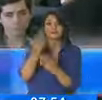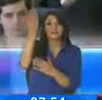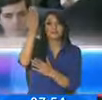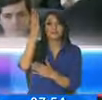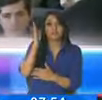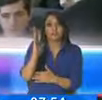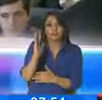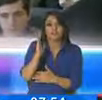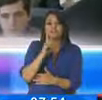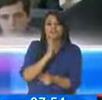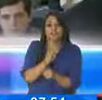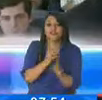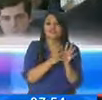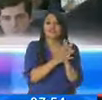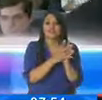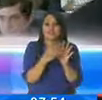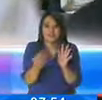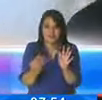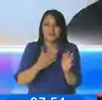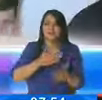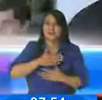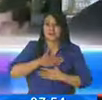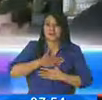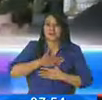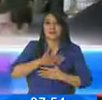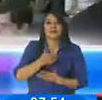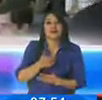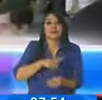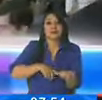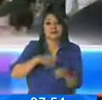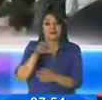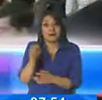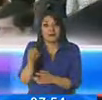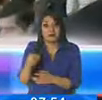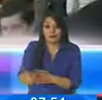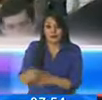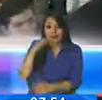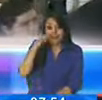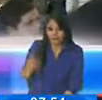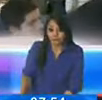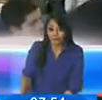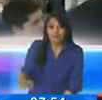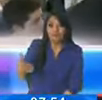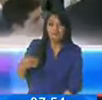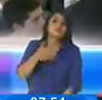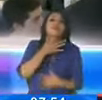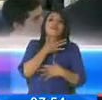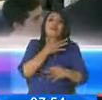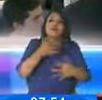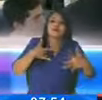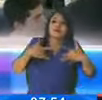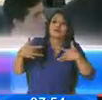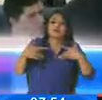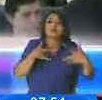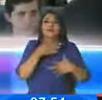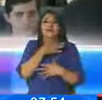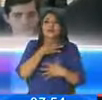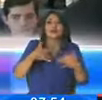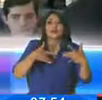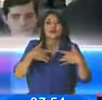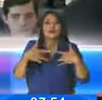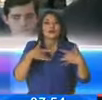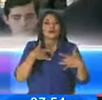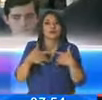tuve el gusto de seguir a él, porque él desde muy pequeño le gustó la actuación. Y luego fuimos